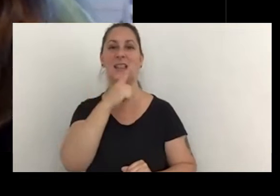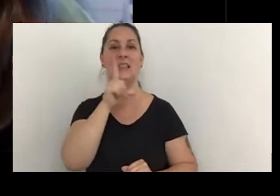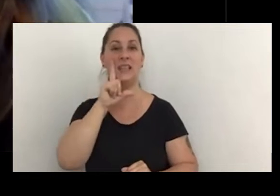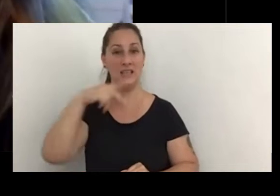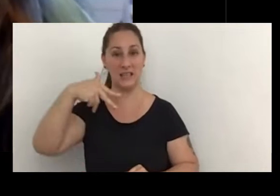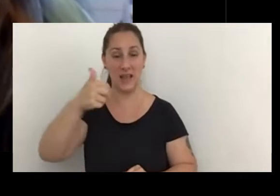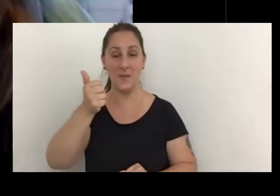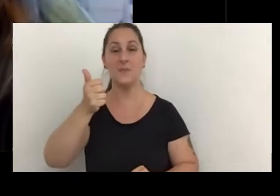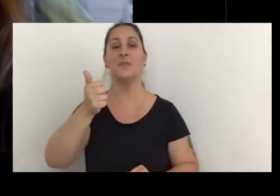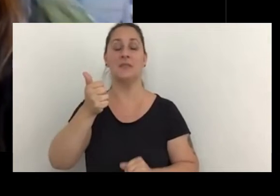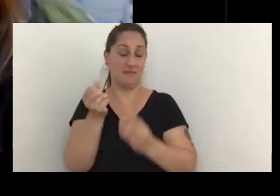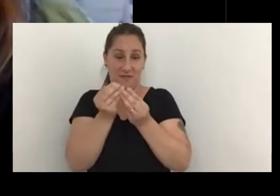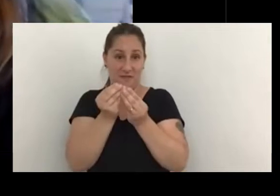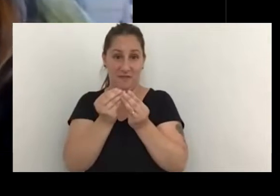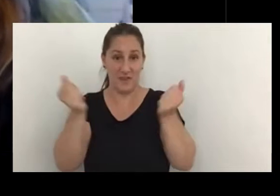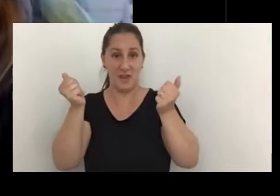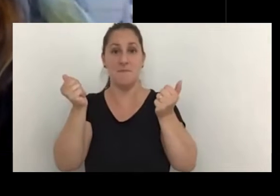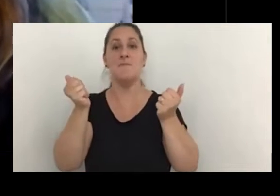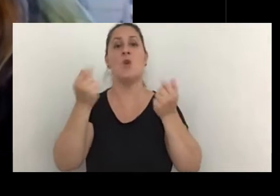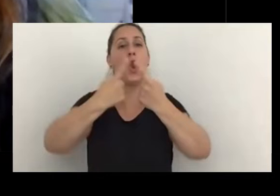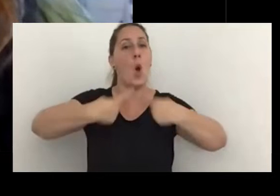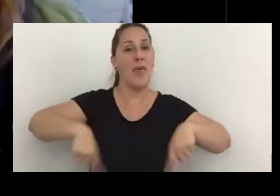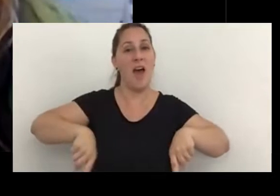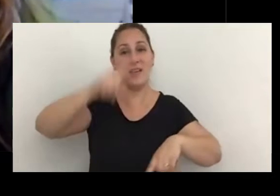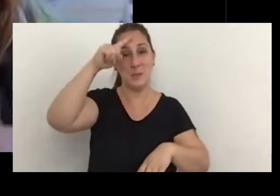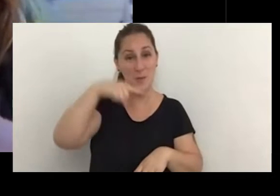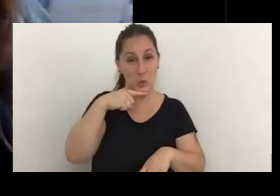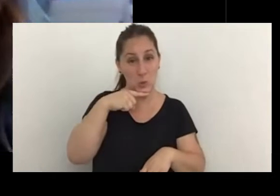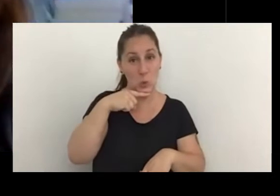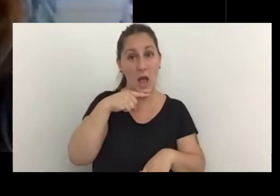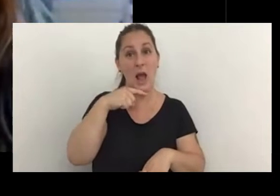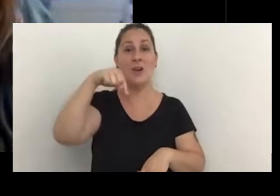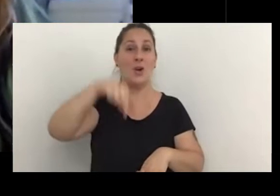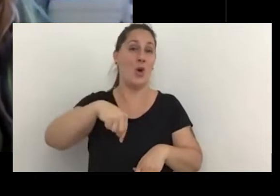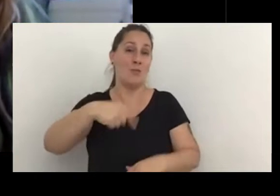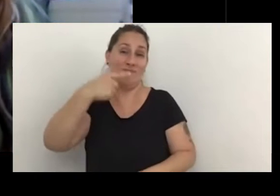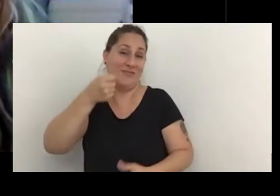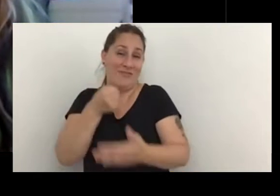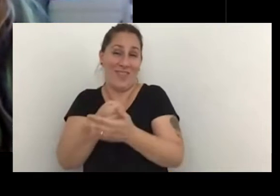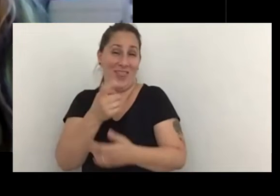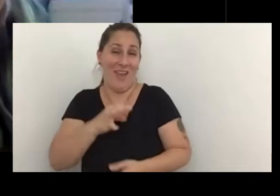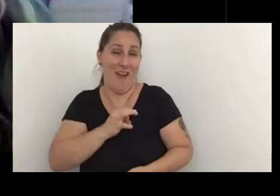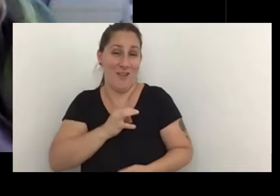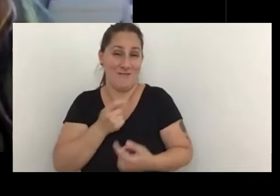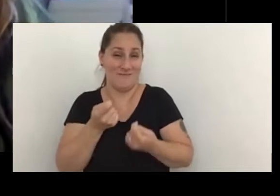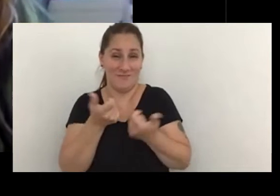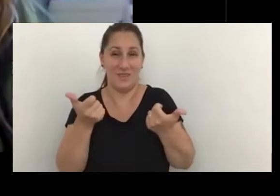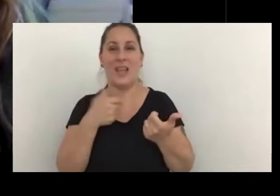al finalizar la parte, digamos, de las novedades mensuales, dado que estamos finalizando el año y queríamos hacer un encuentro